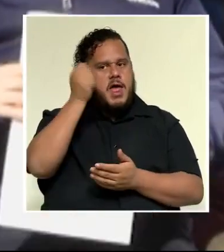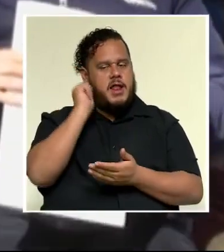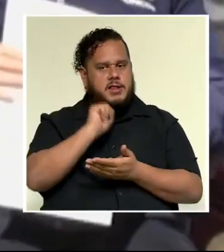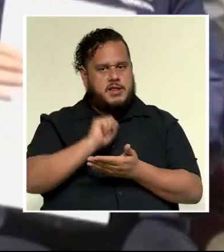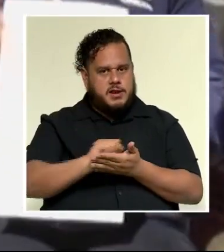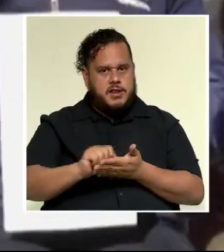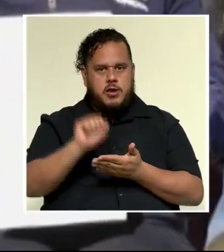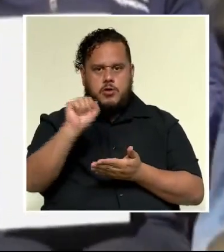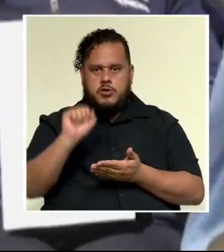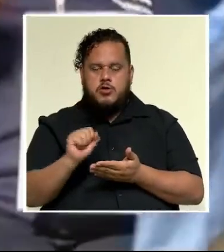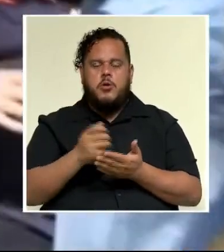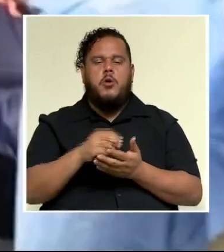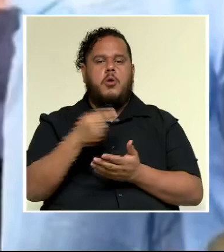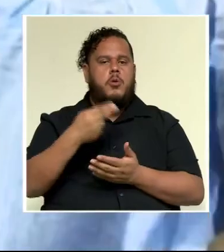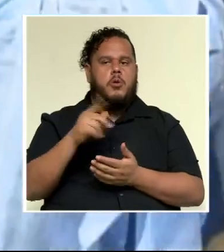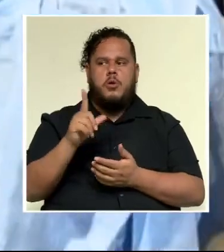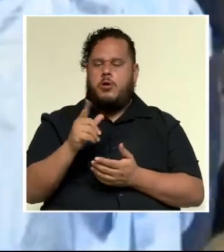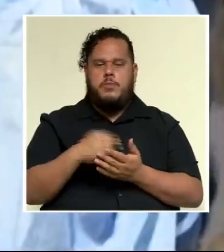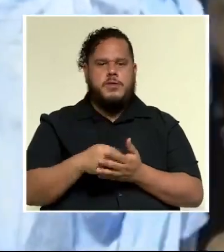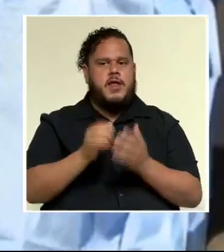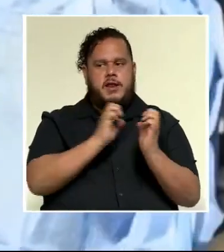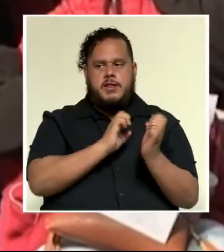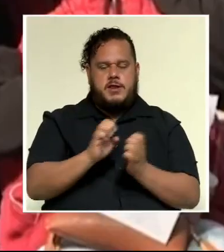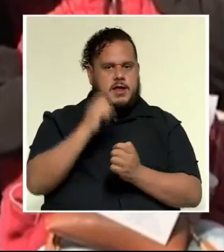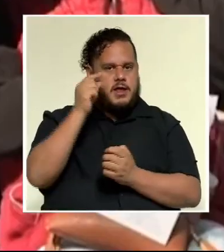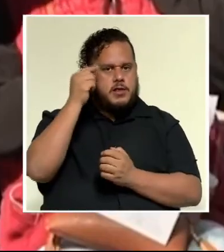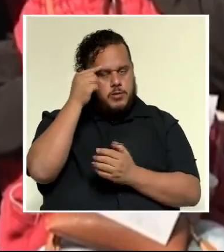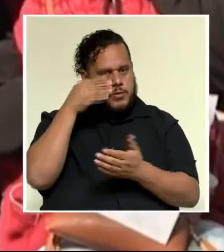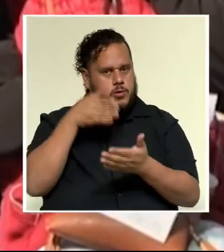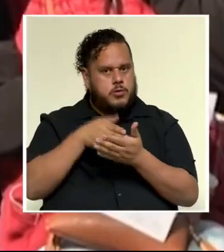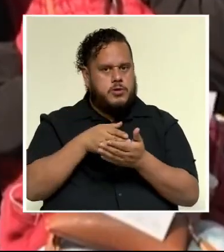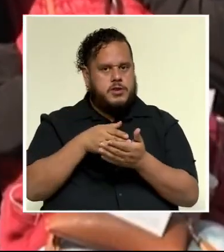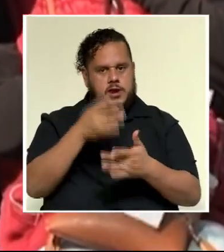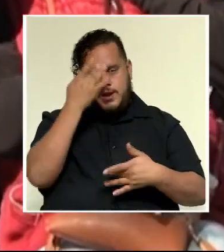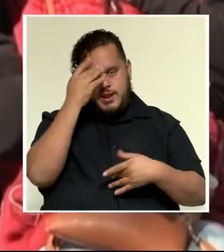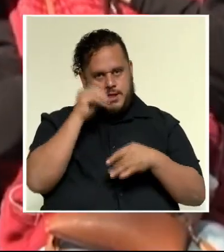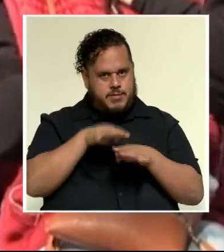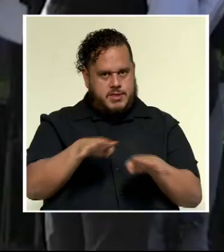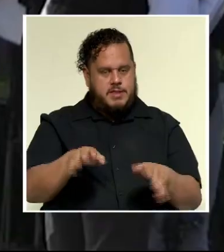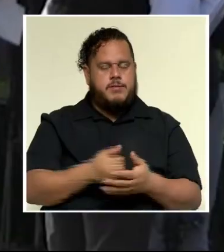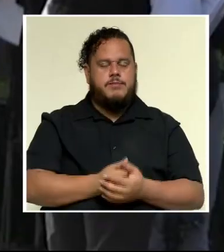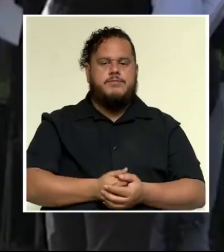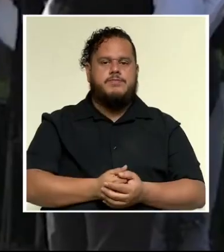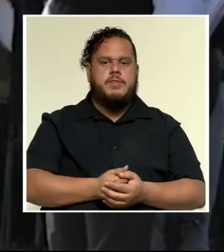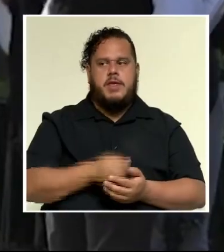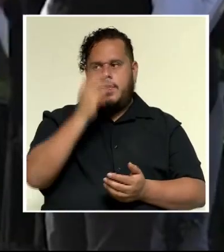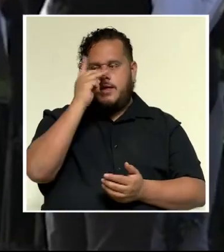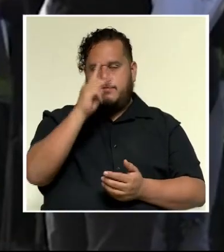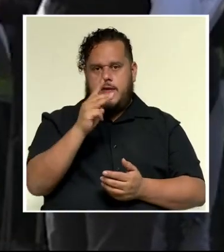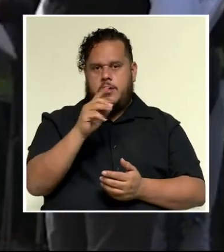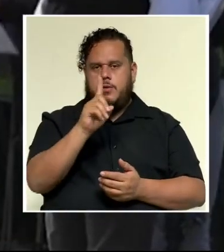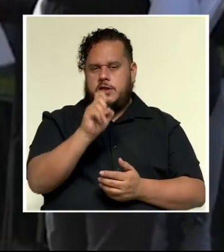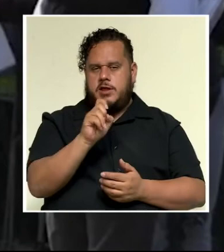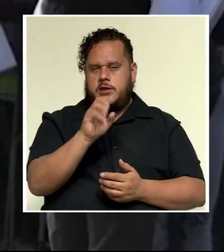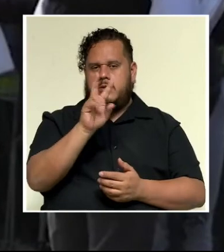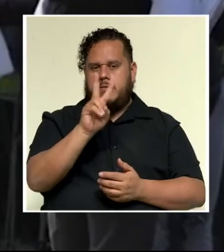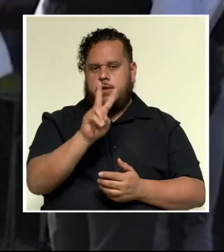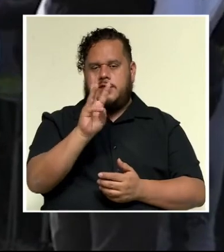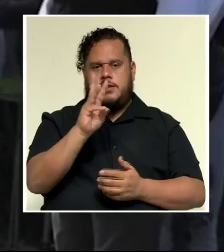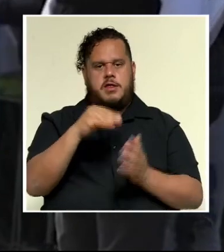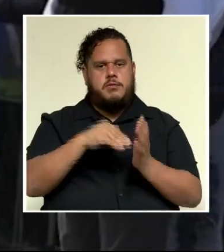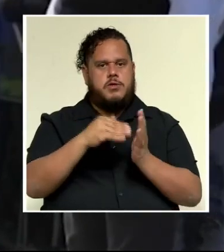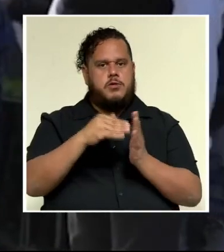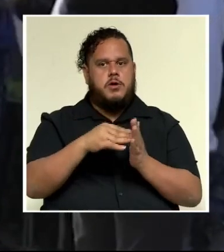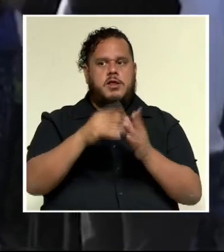Hugo López-Gatell, vocero de la estrategia gubernamental contra la pandemia. México, de 126 millones de habitantes